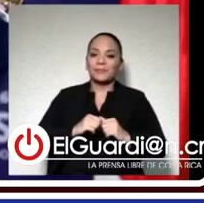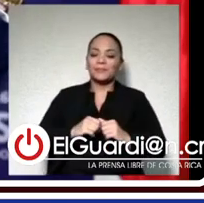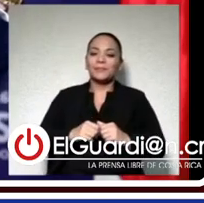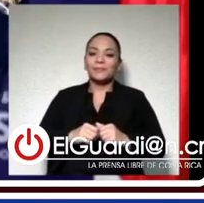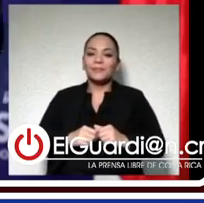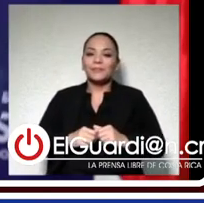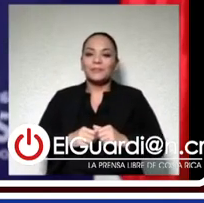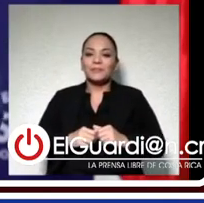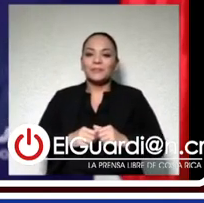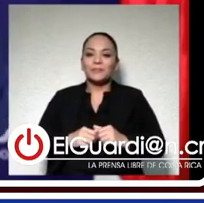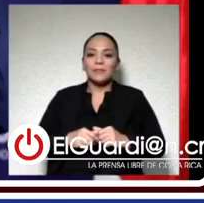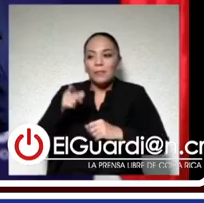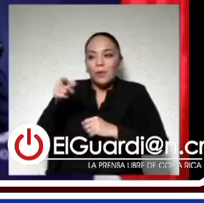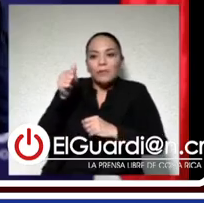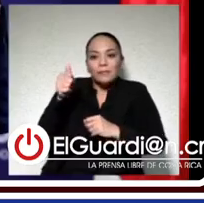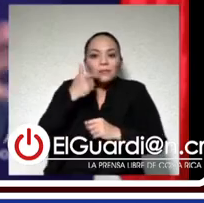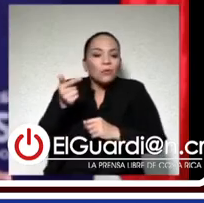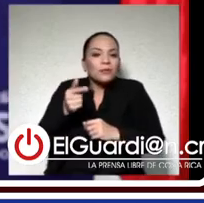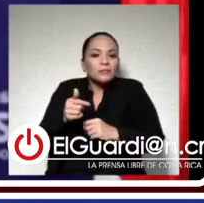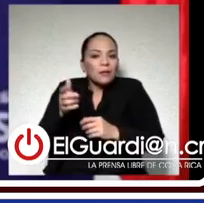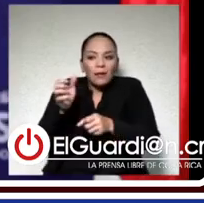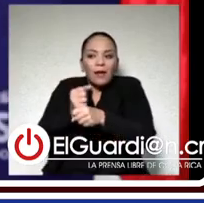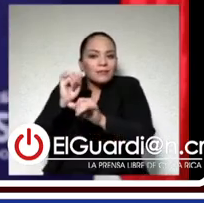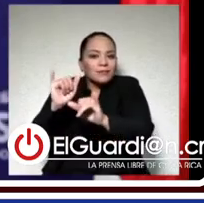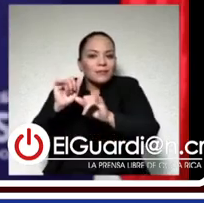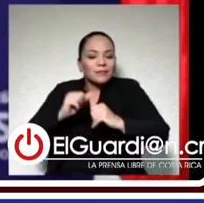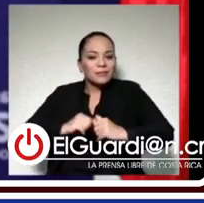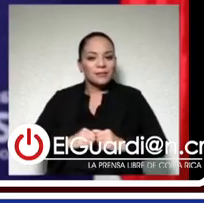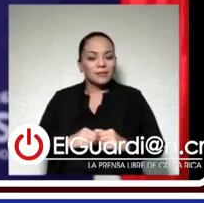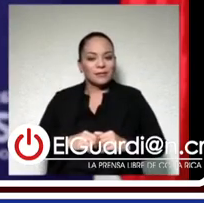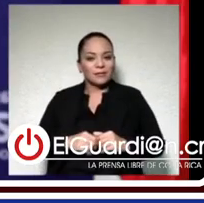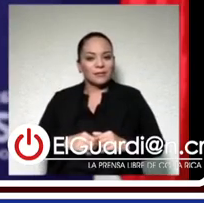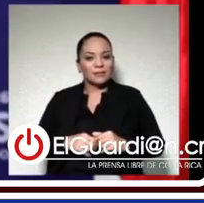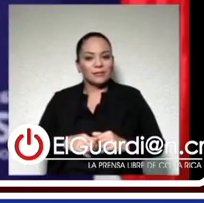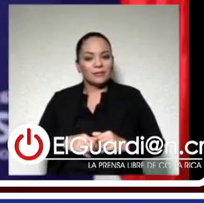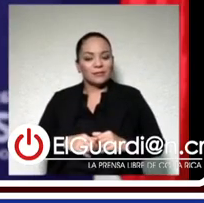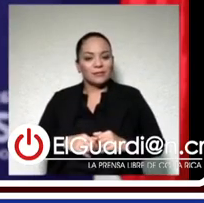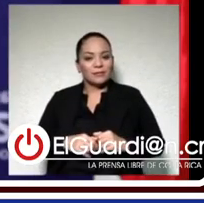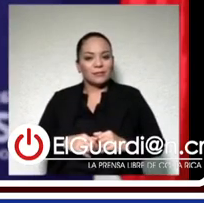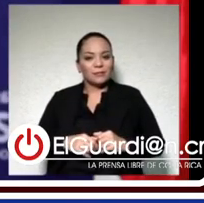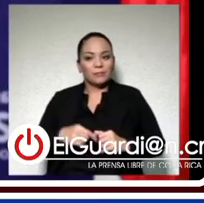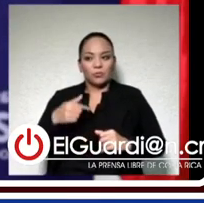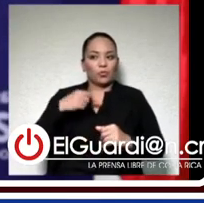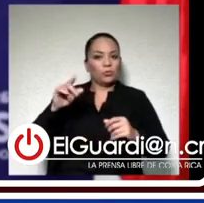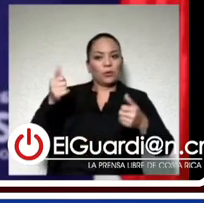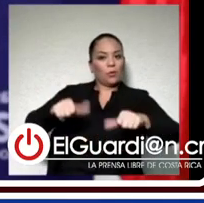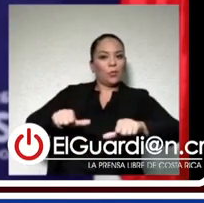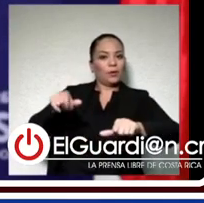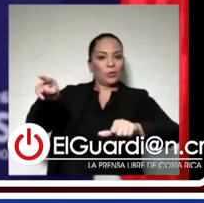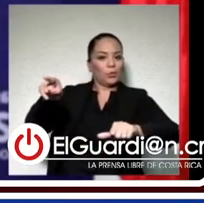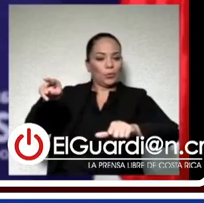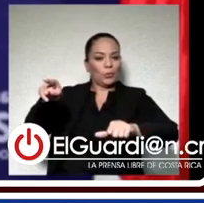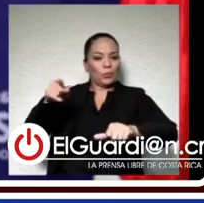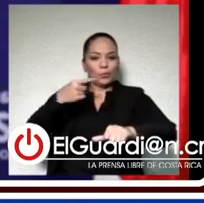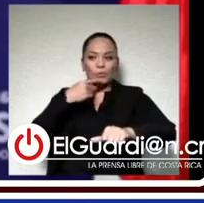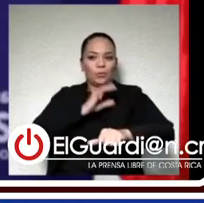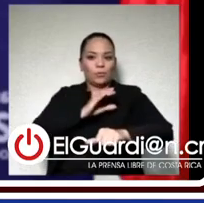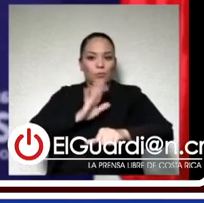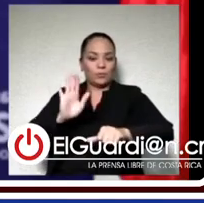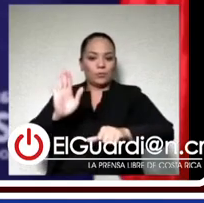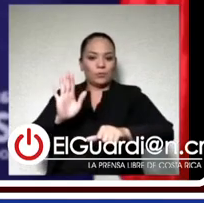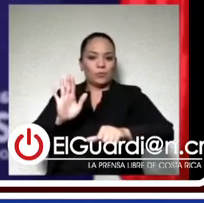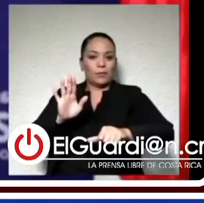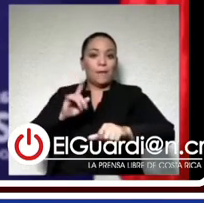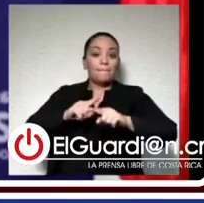relevo de prueba, él dice que él es eso. Yo censuro ese comportamiento. Avalo que exista ese medio,